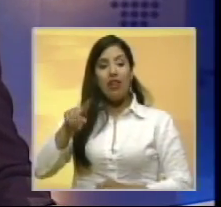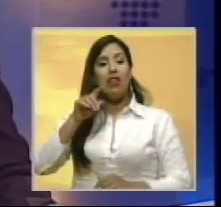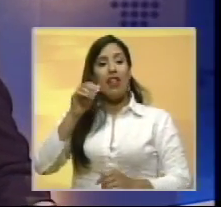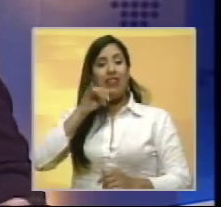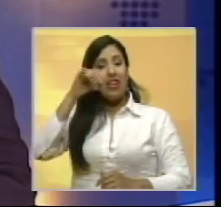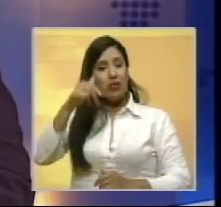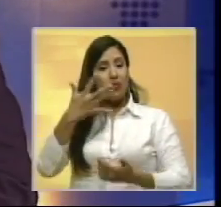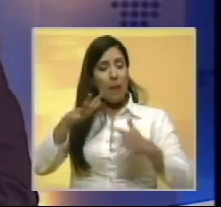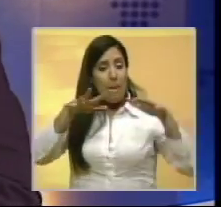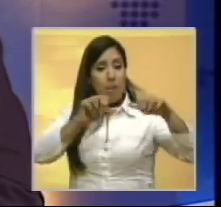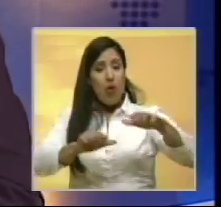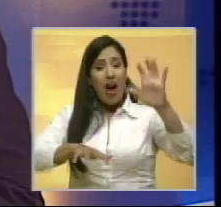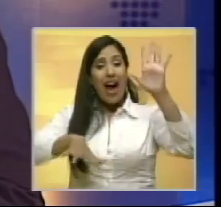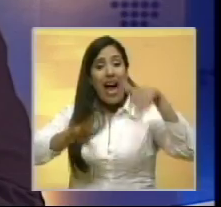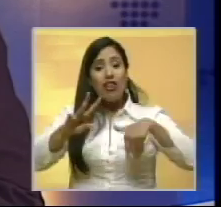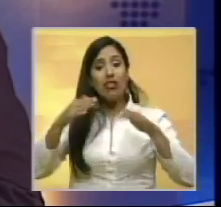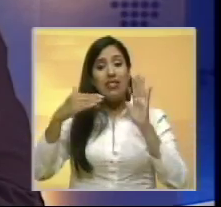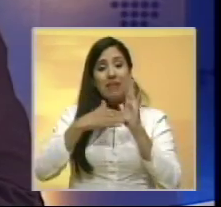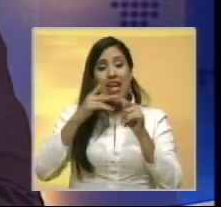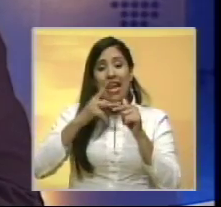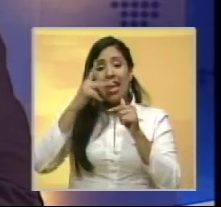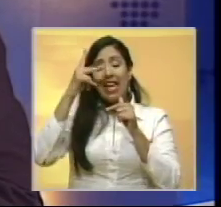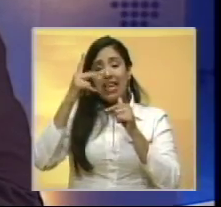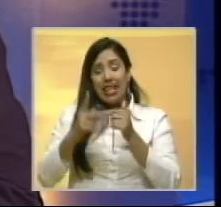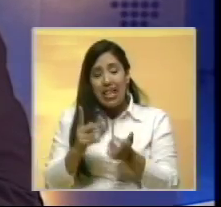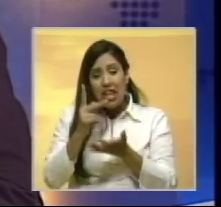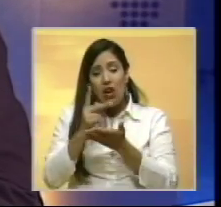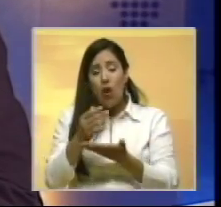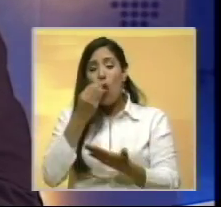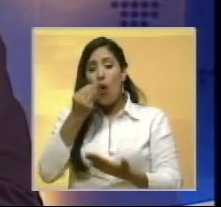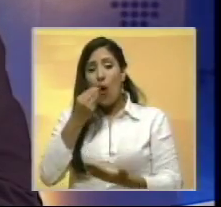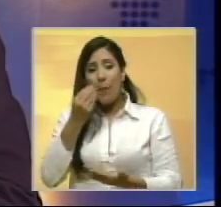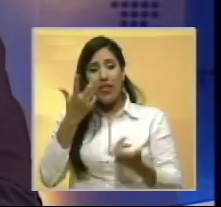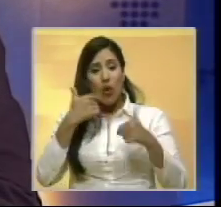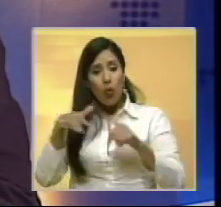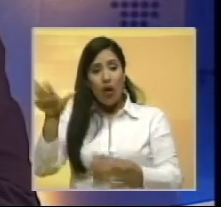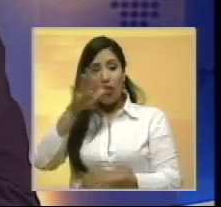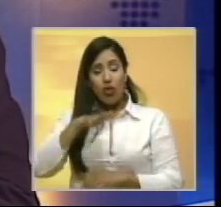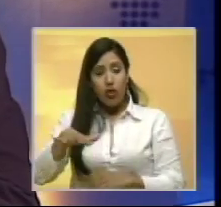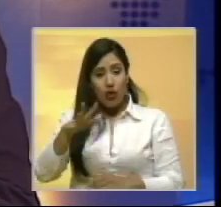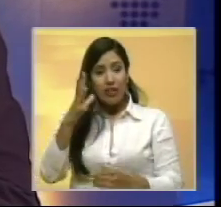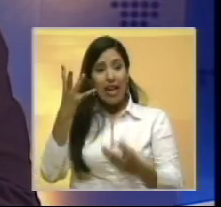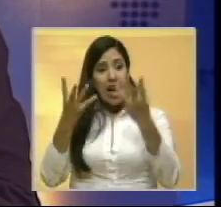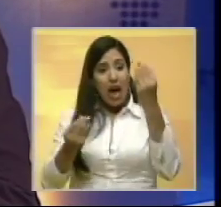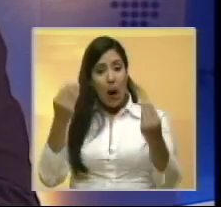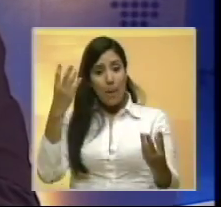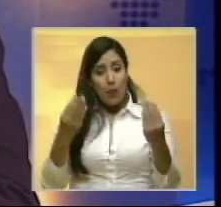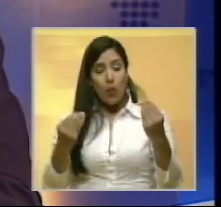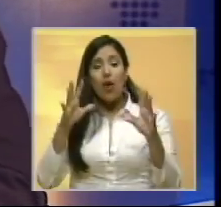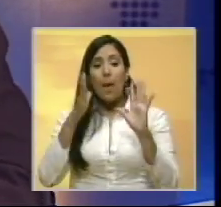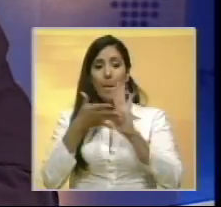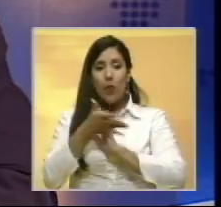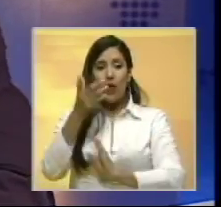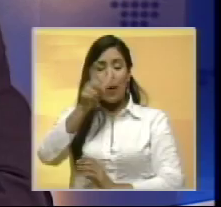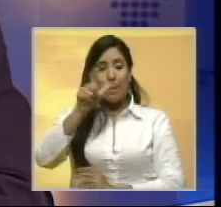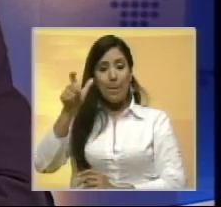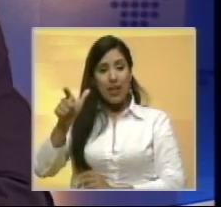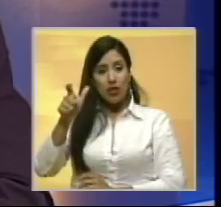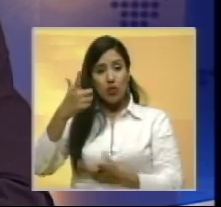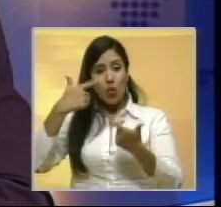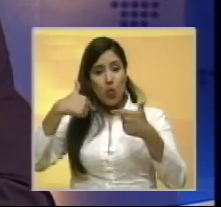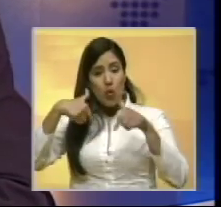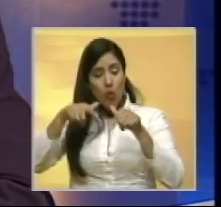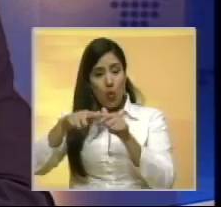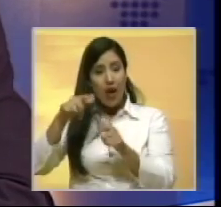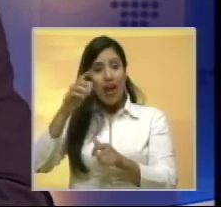apropiación de casi 14.000 kilogramos de alimentos y productos de su sucursal ubicada en San Fernando de Apure por parte de funcionarios de la